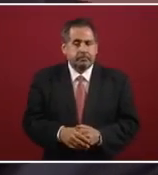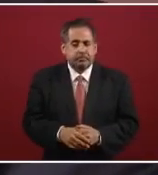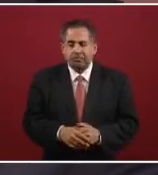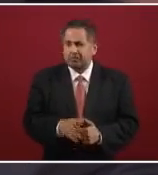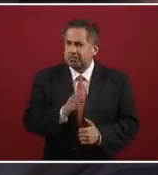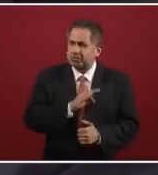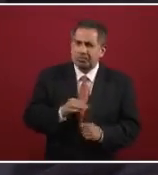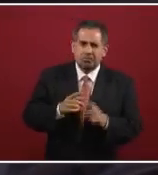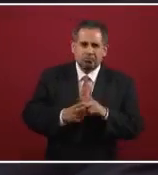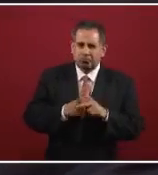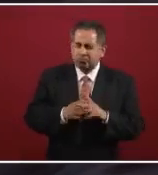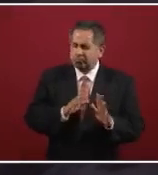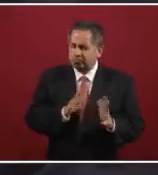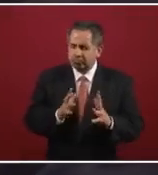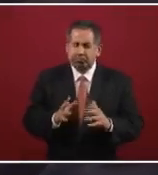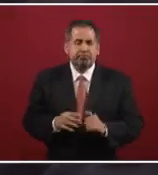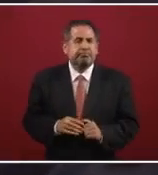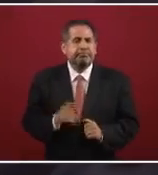promedio